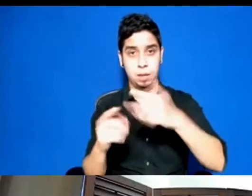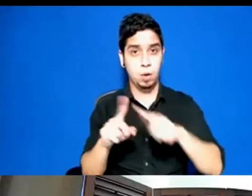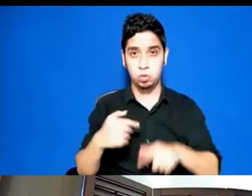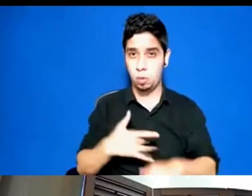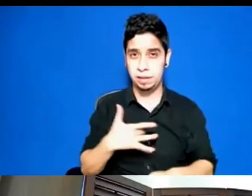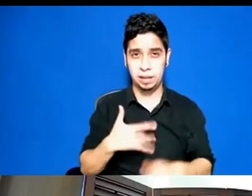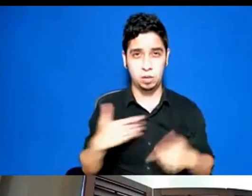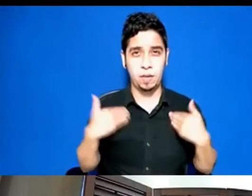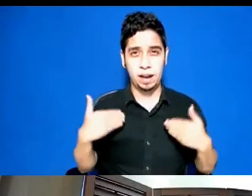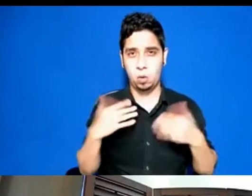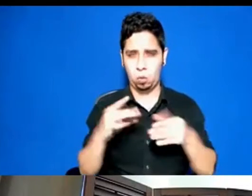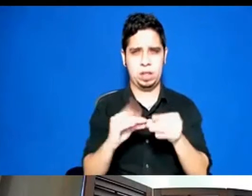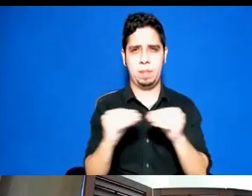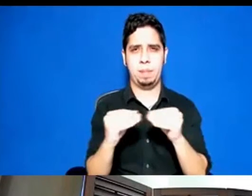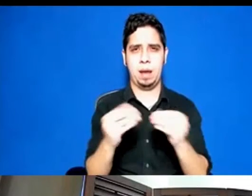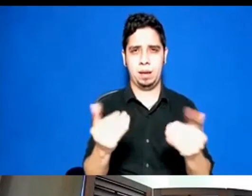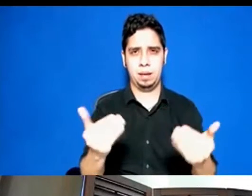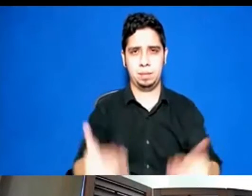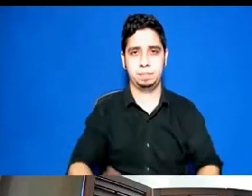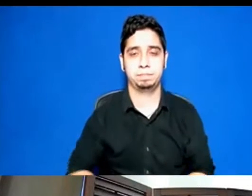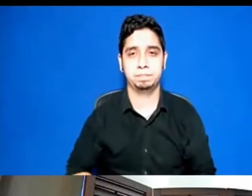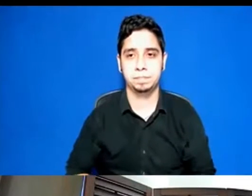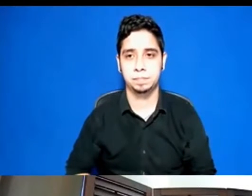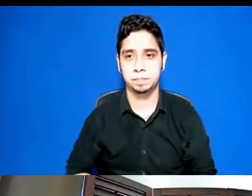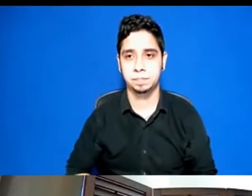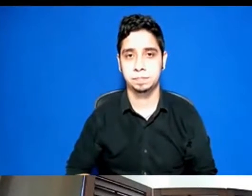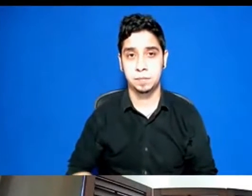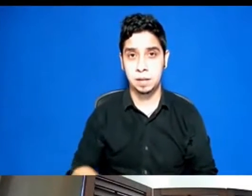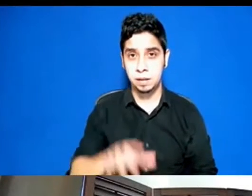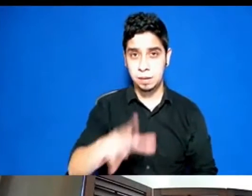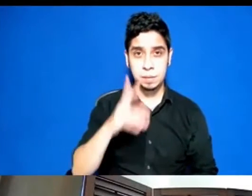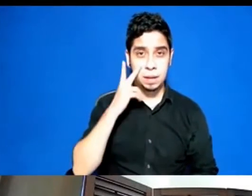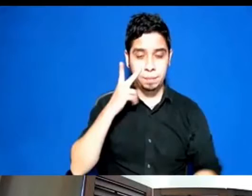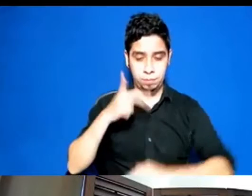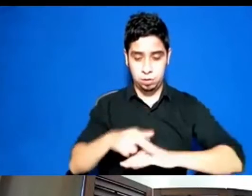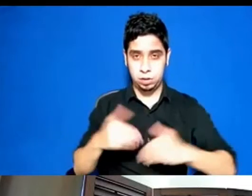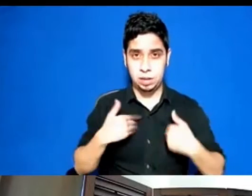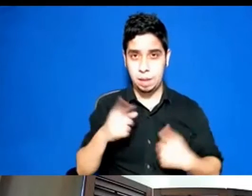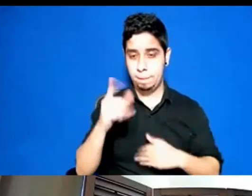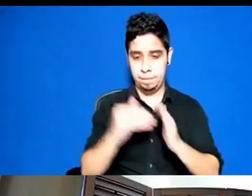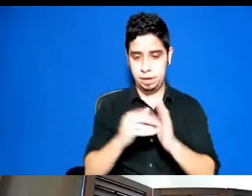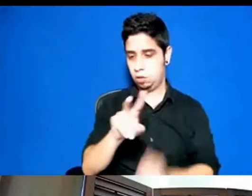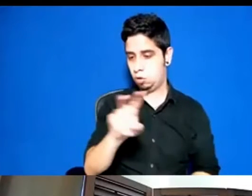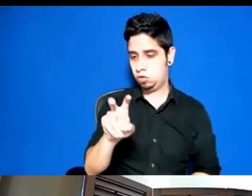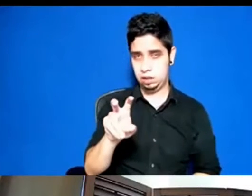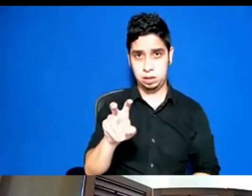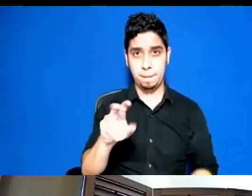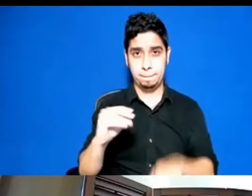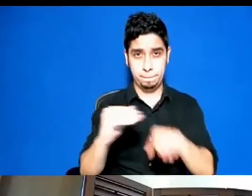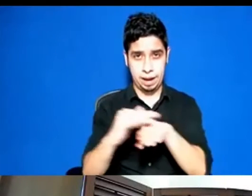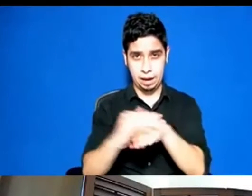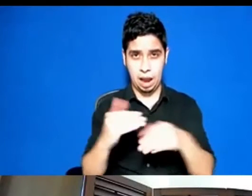contenta. Cuéntenme. Mira, Puerto Rico tiene 1,225 playas.